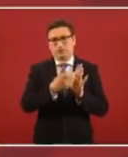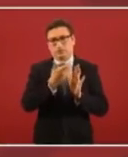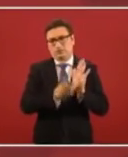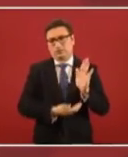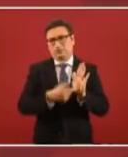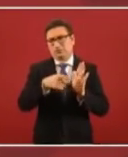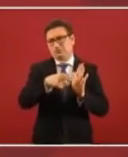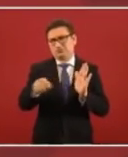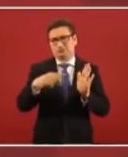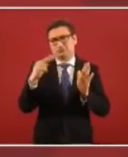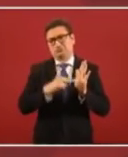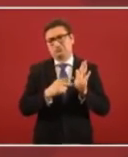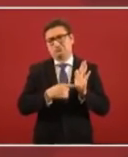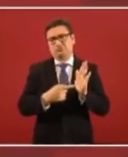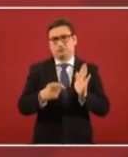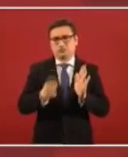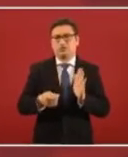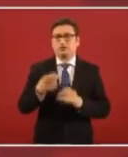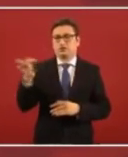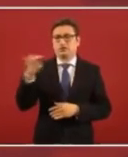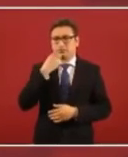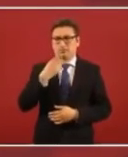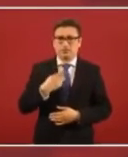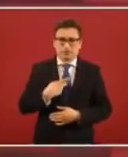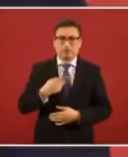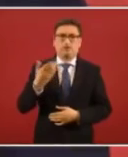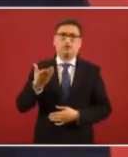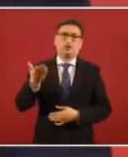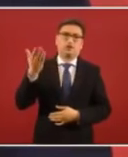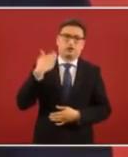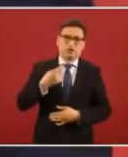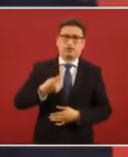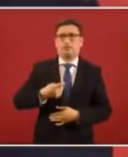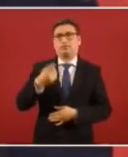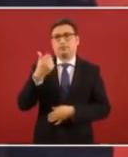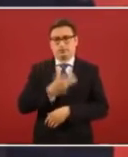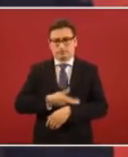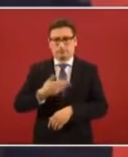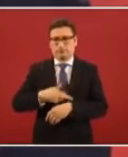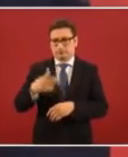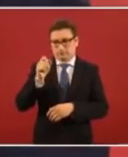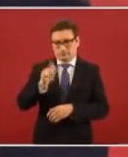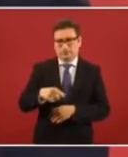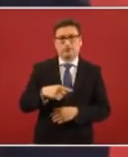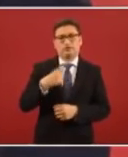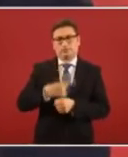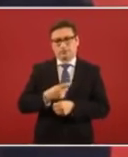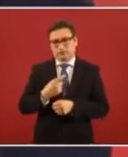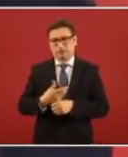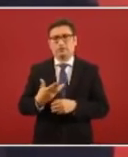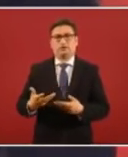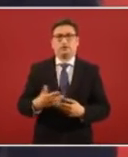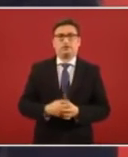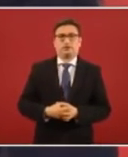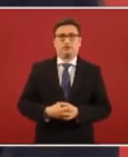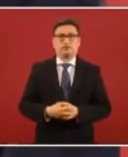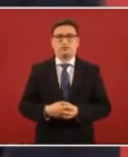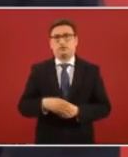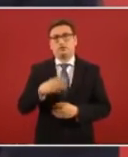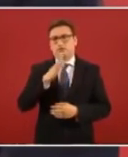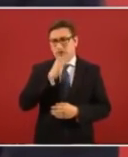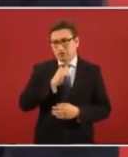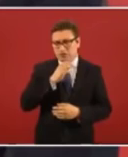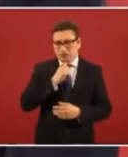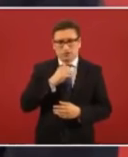viene, me dice, de la primera gestión que se hizo, que no